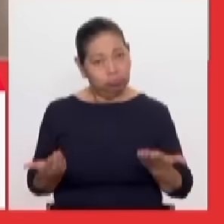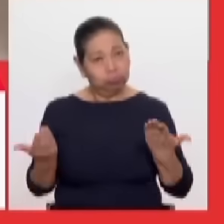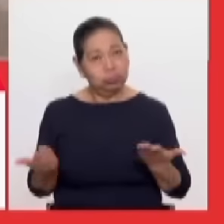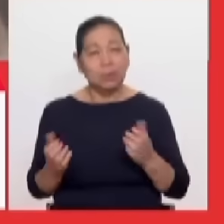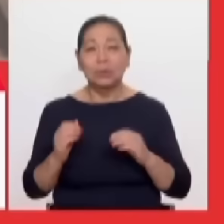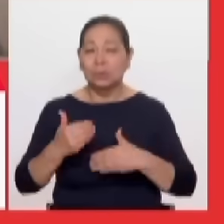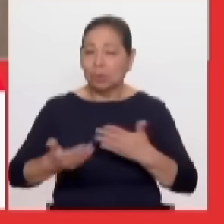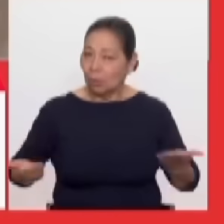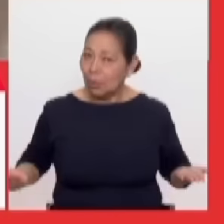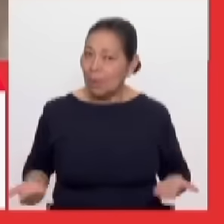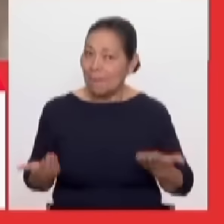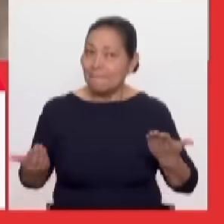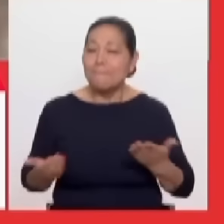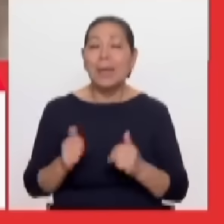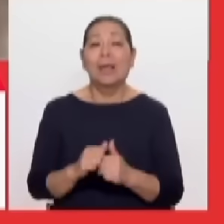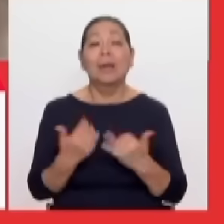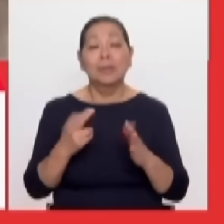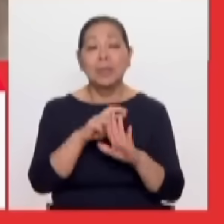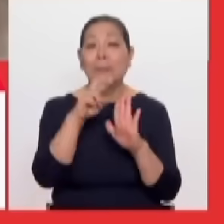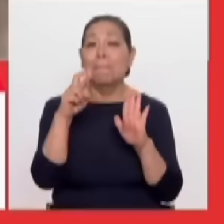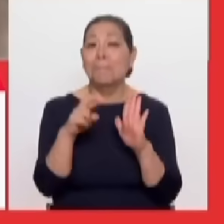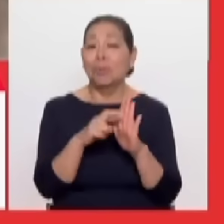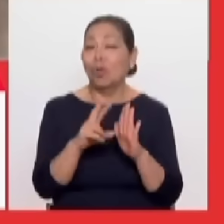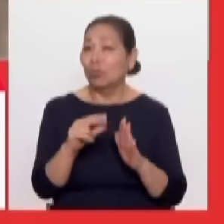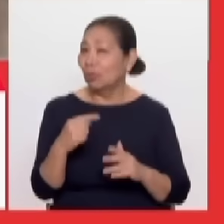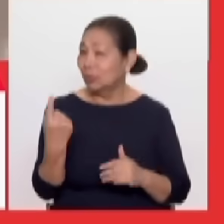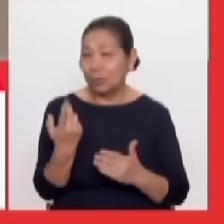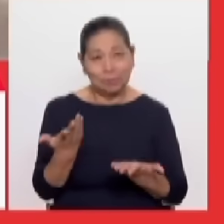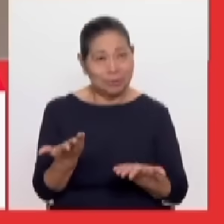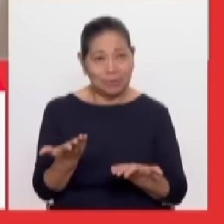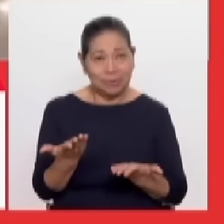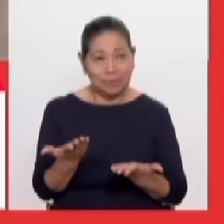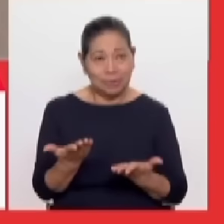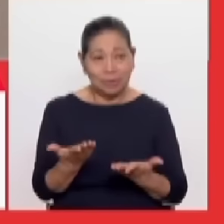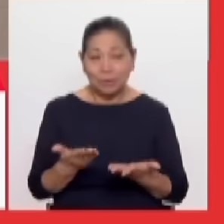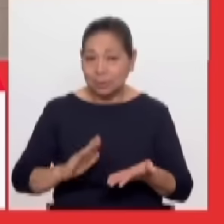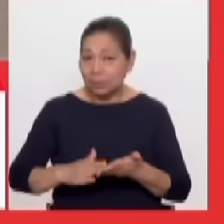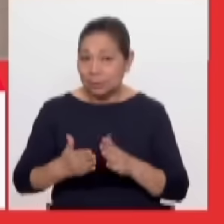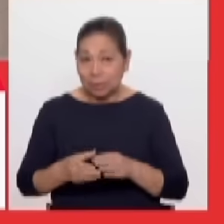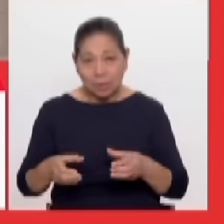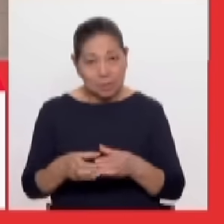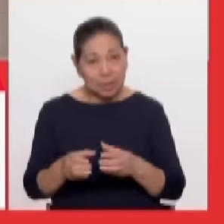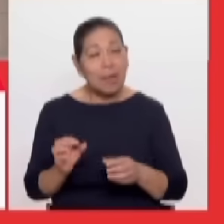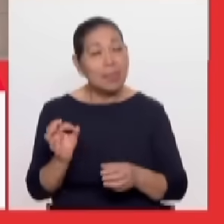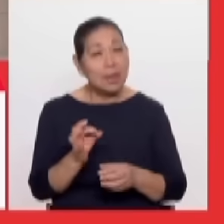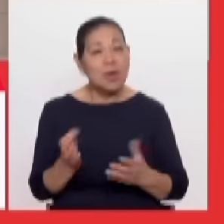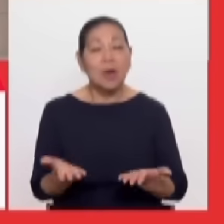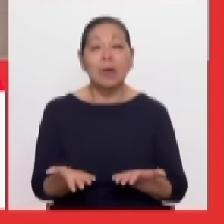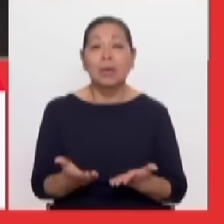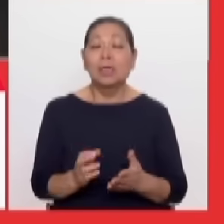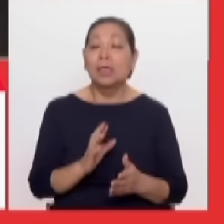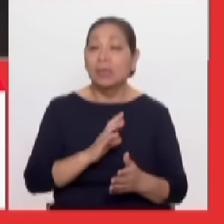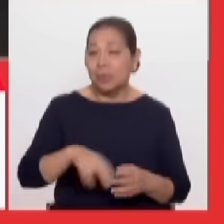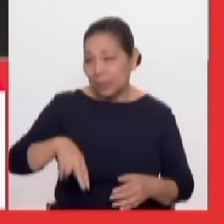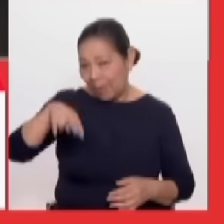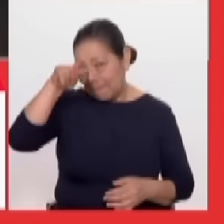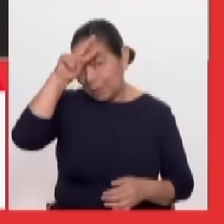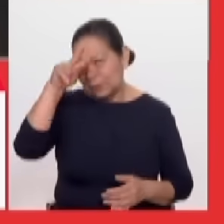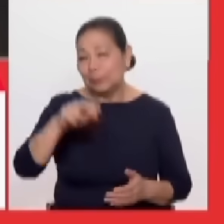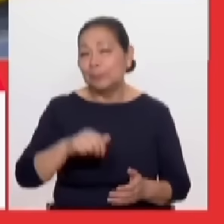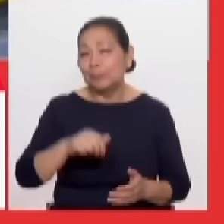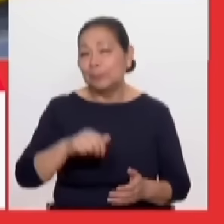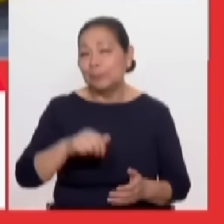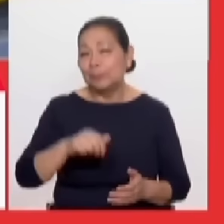empujado y que siguen empujando este proyecto, no solamente a nivel de este consorcio, sino del Estado peruano.